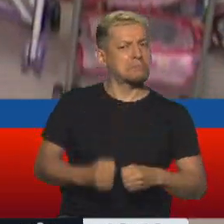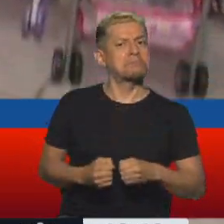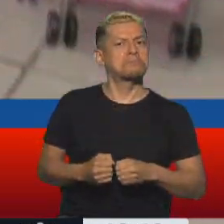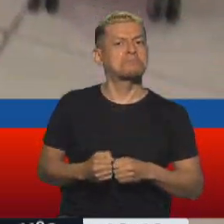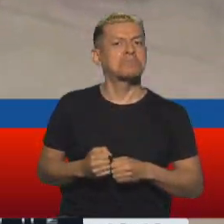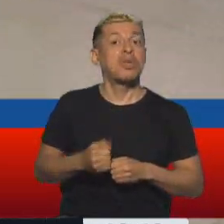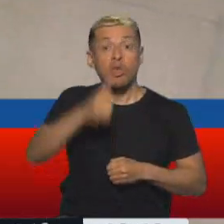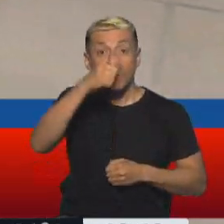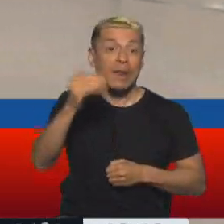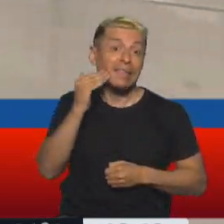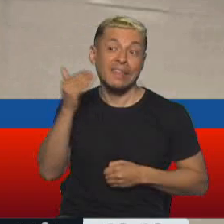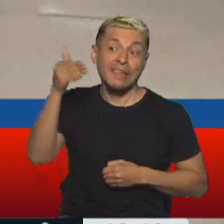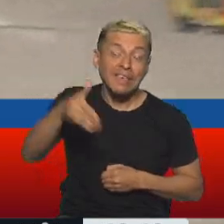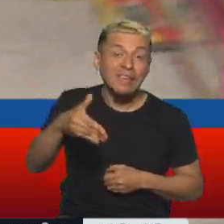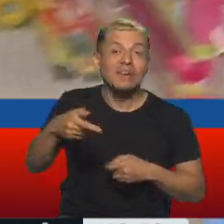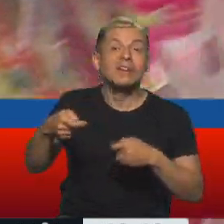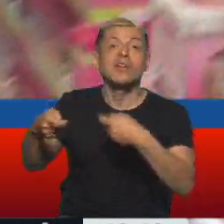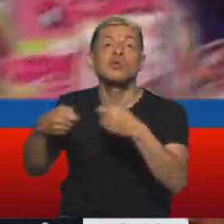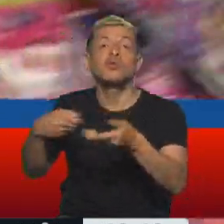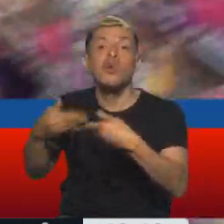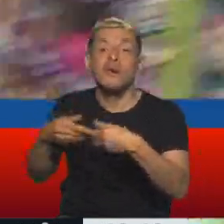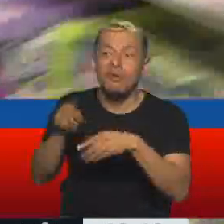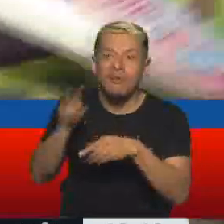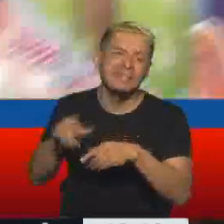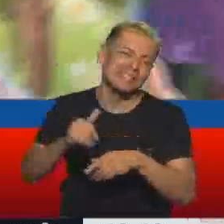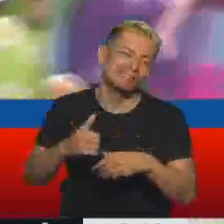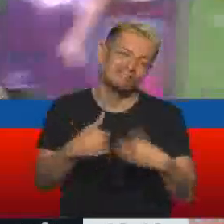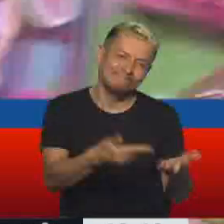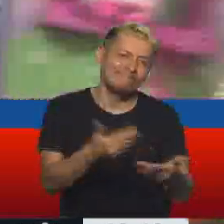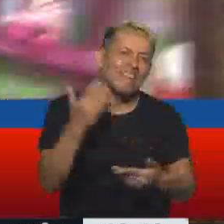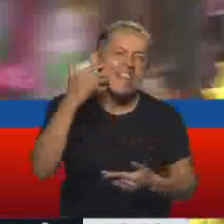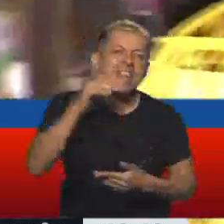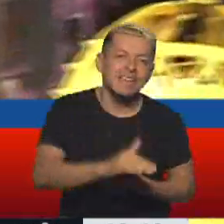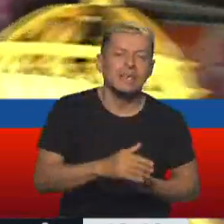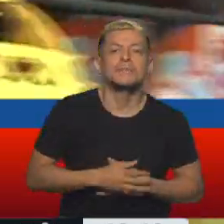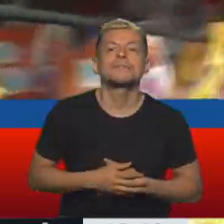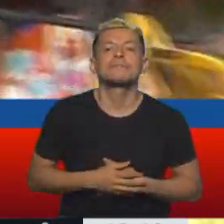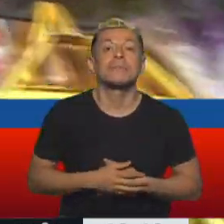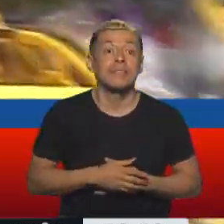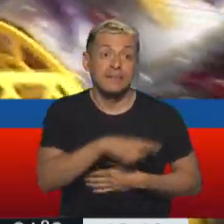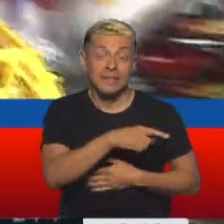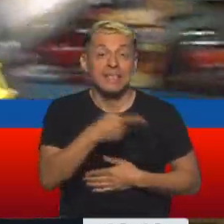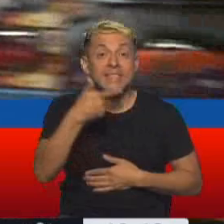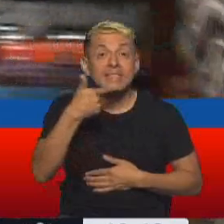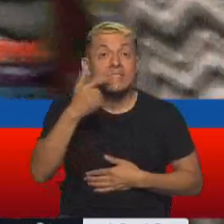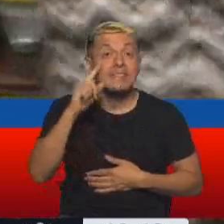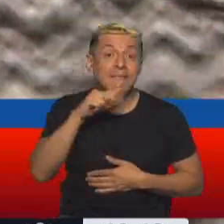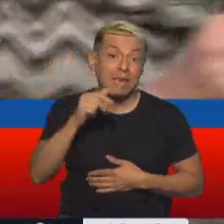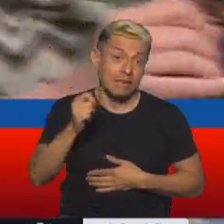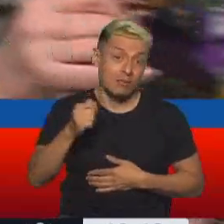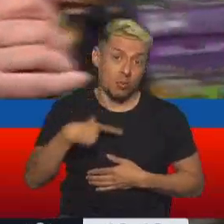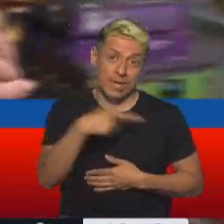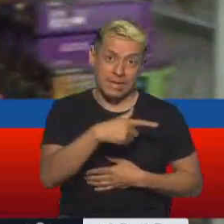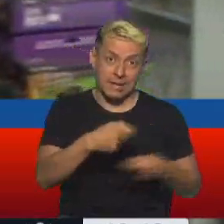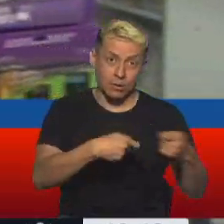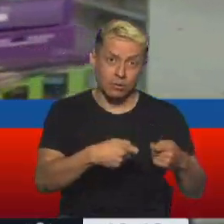en la juguetería. Sí, todo por mi nieta. Perfecto, vamos ahora a hablar con Silvia. ¿Cómo te va? Buenas tardes, sos la dueña. Y ahora vamos a